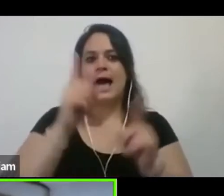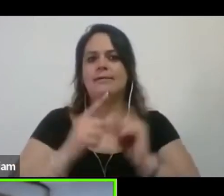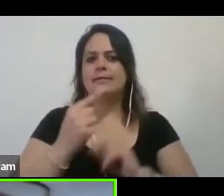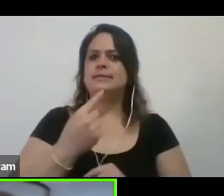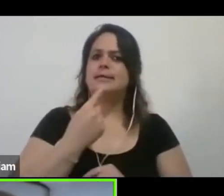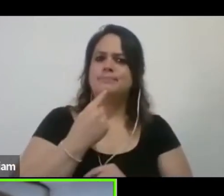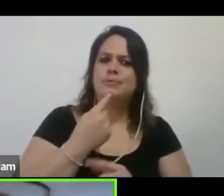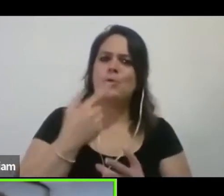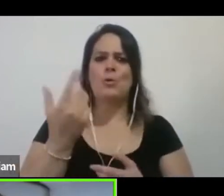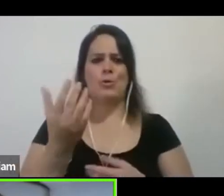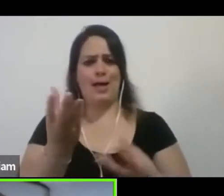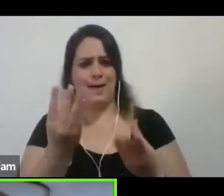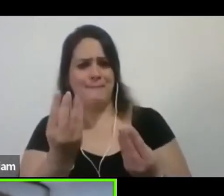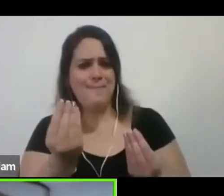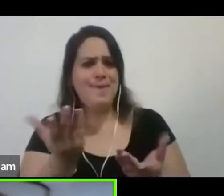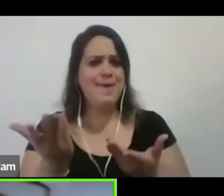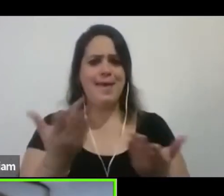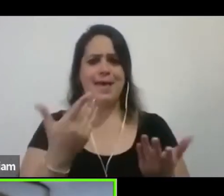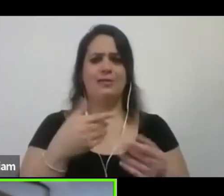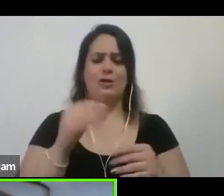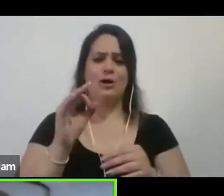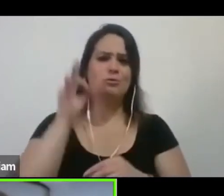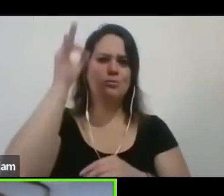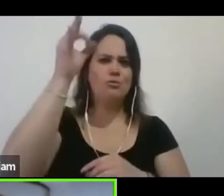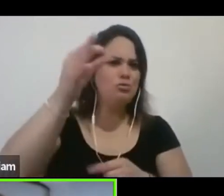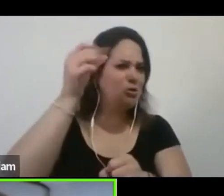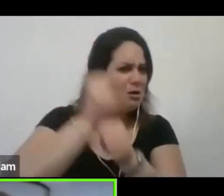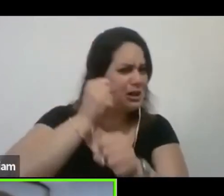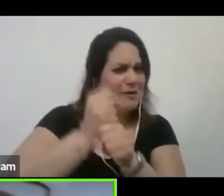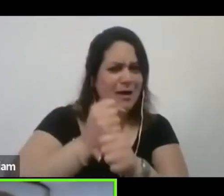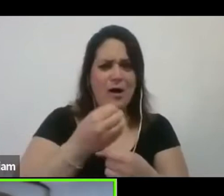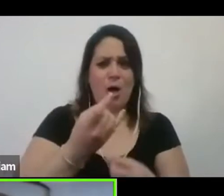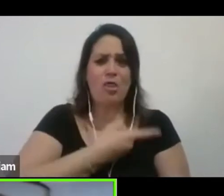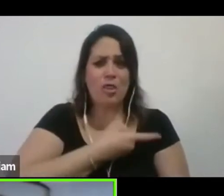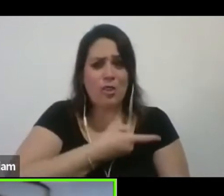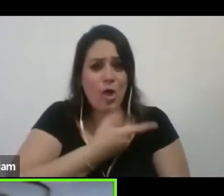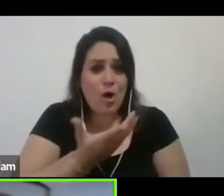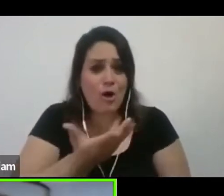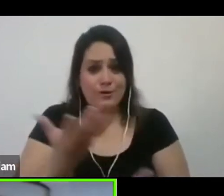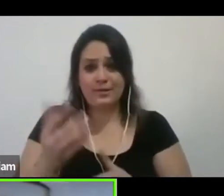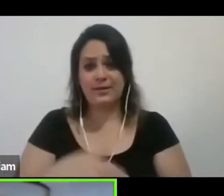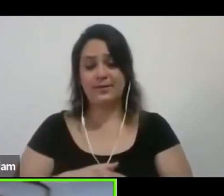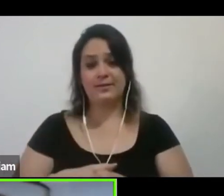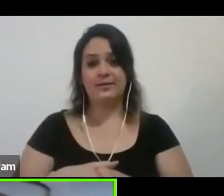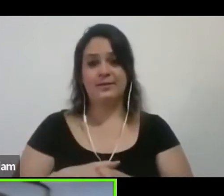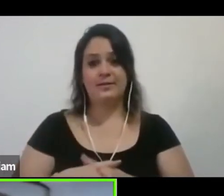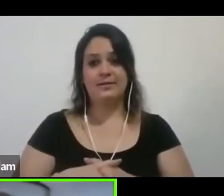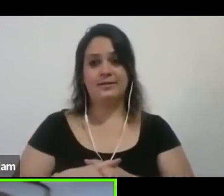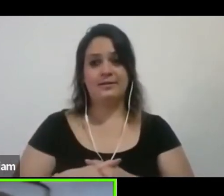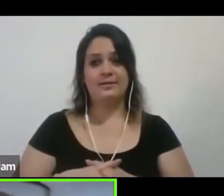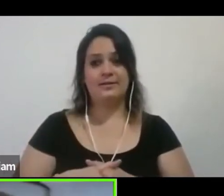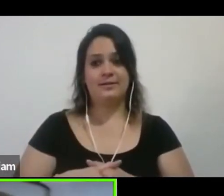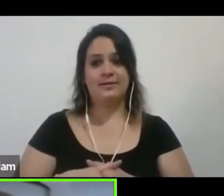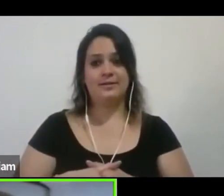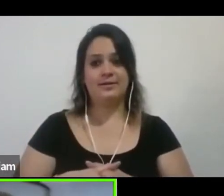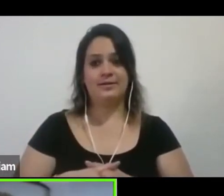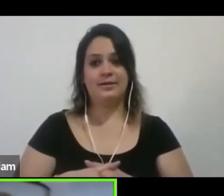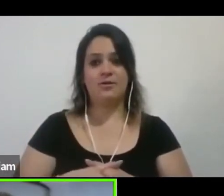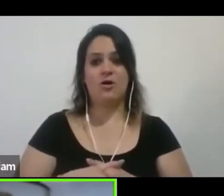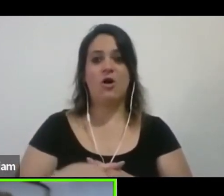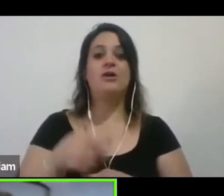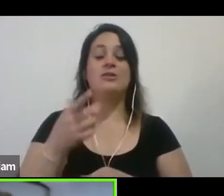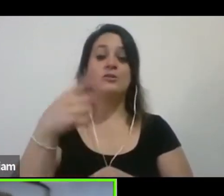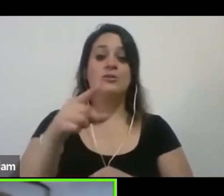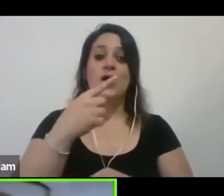temores. Esto de la inserción laboral, dónde voy a poder insertarme. Y bueno, yo les